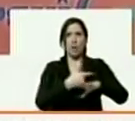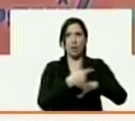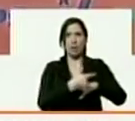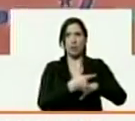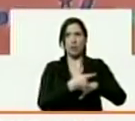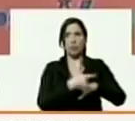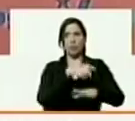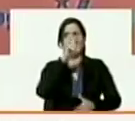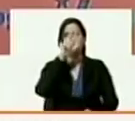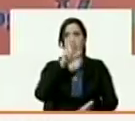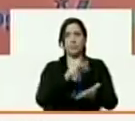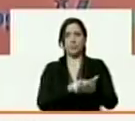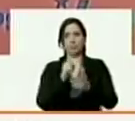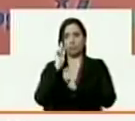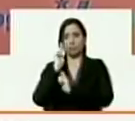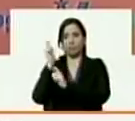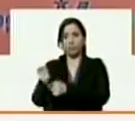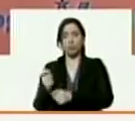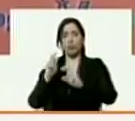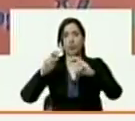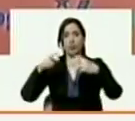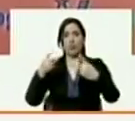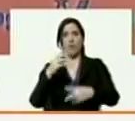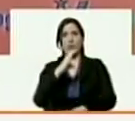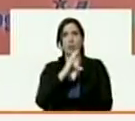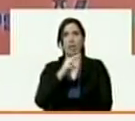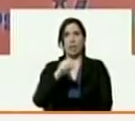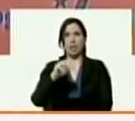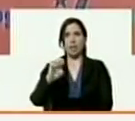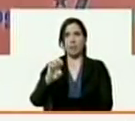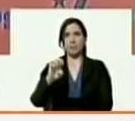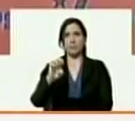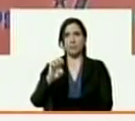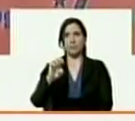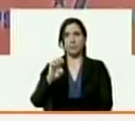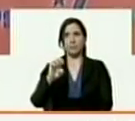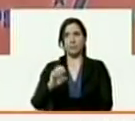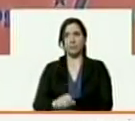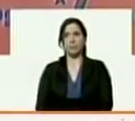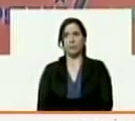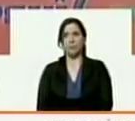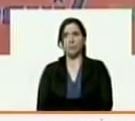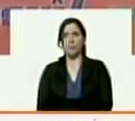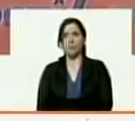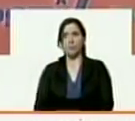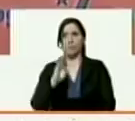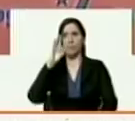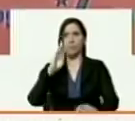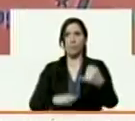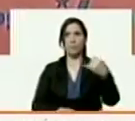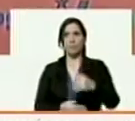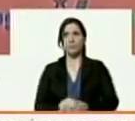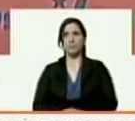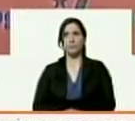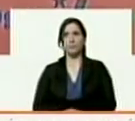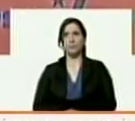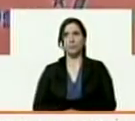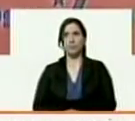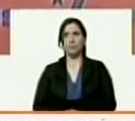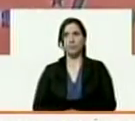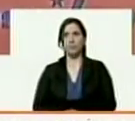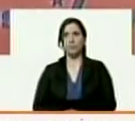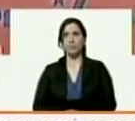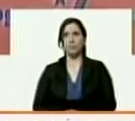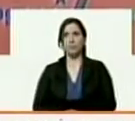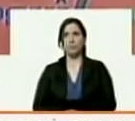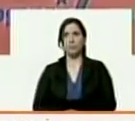por la designación de un nuevo Consejo Nacional Electoral. Y por último, también desde